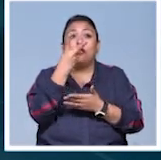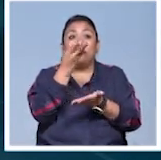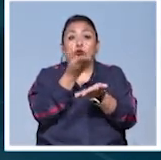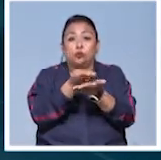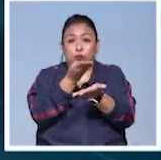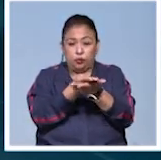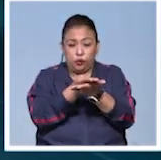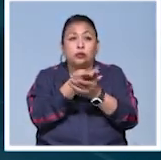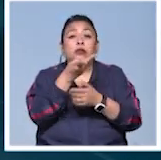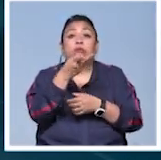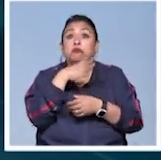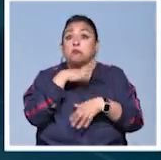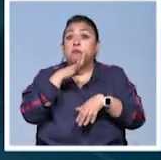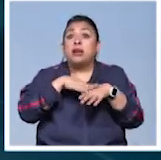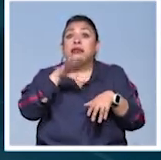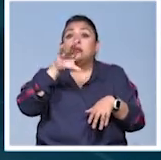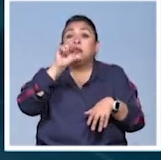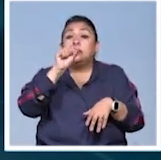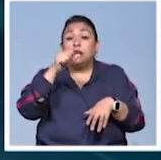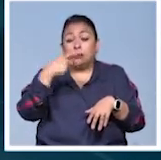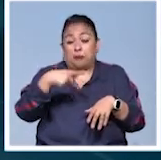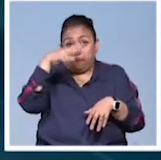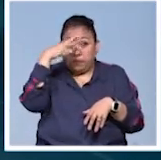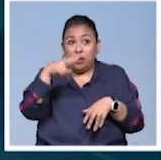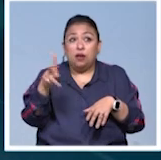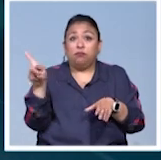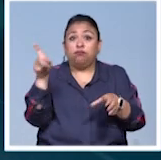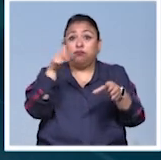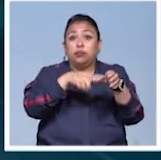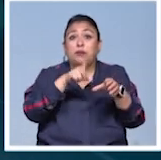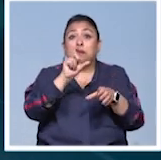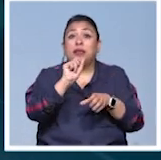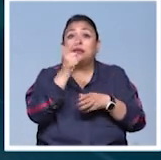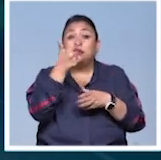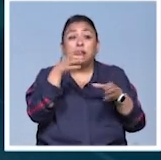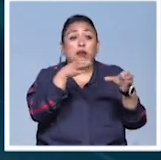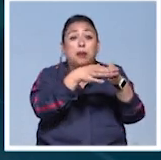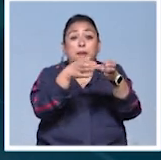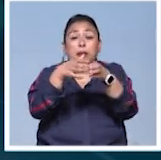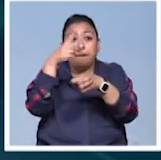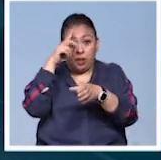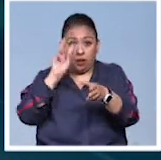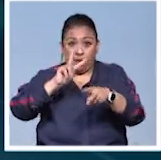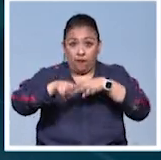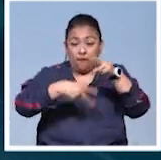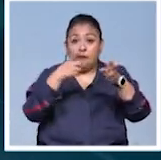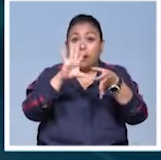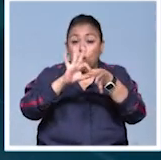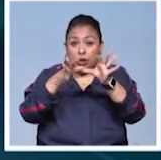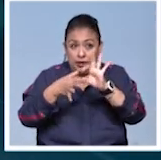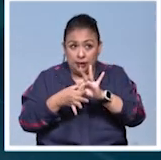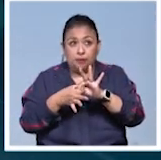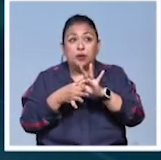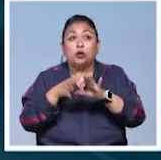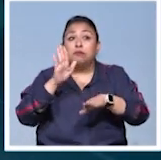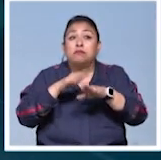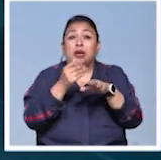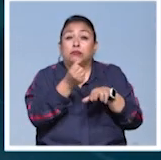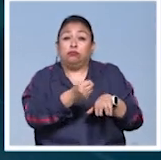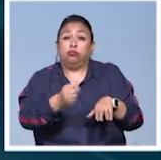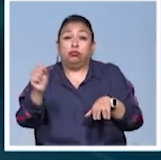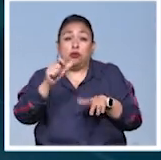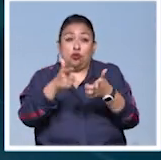bronce. Tenemos más de 60 mexicanos clasificados en 27 disciplinas para acudir a los Olímpicos. Entre los más destacados